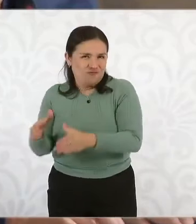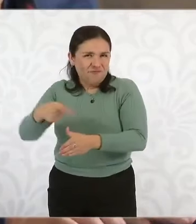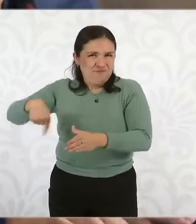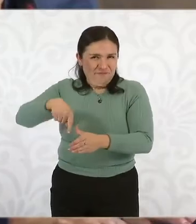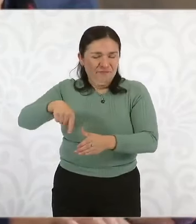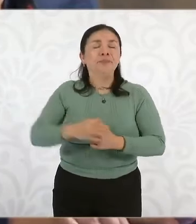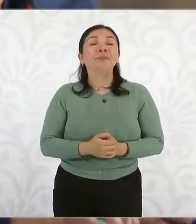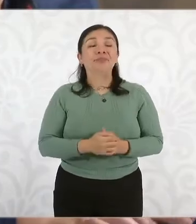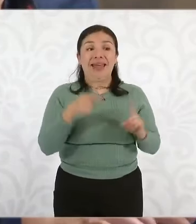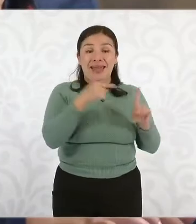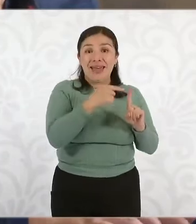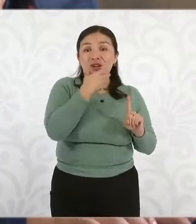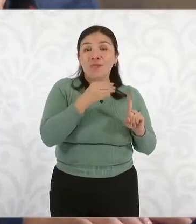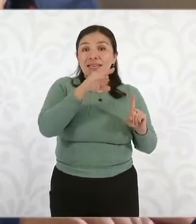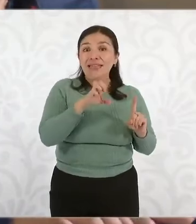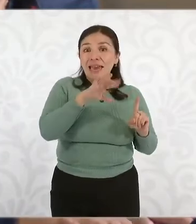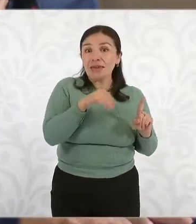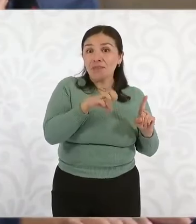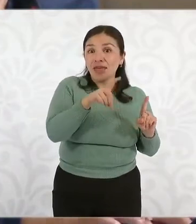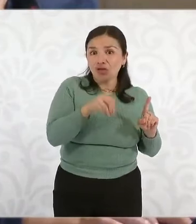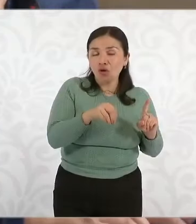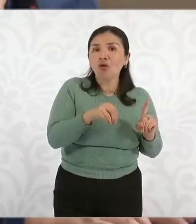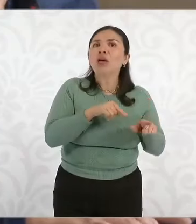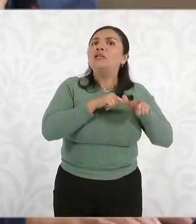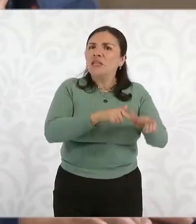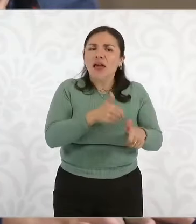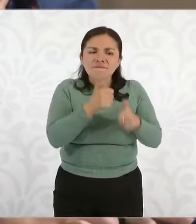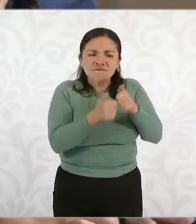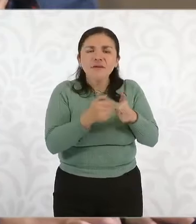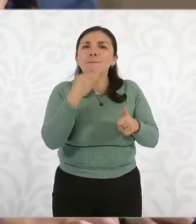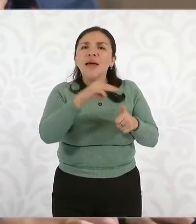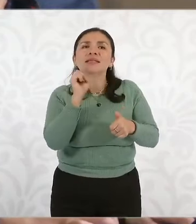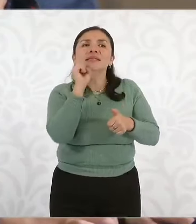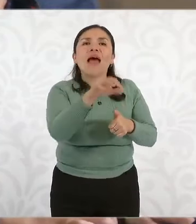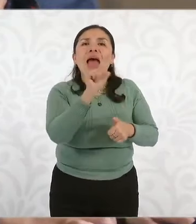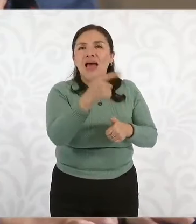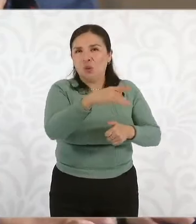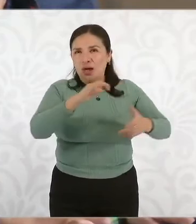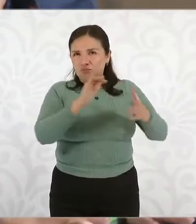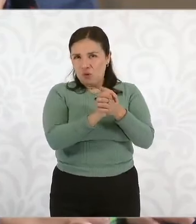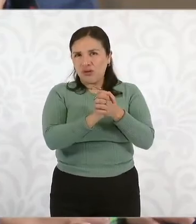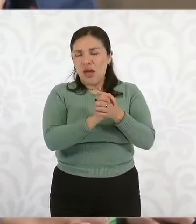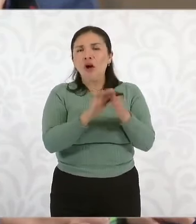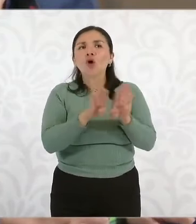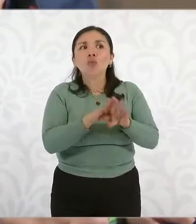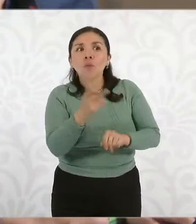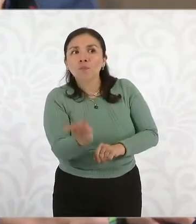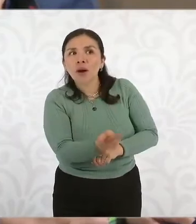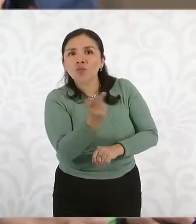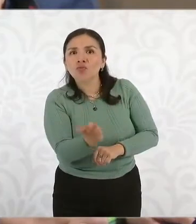que Cerimedo seguía escribiendo, de hecho, al teléfono de la señora Beller para preguntar si se había,